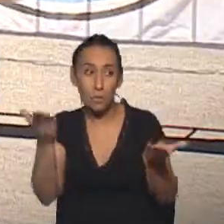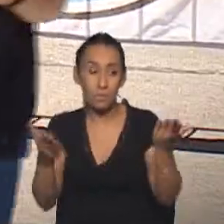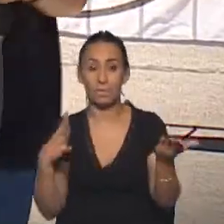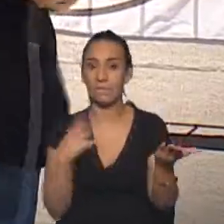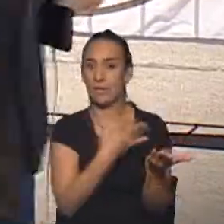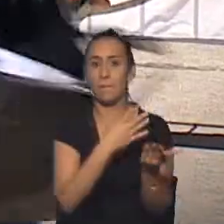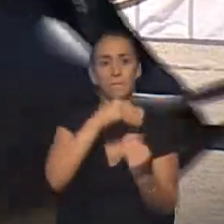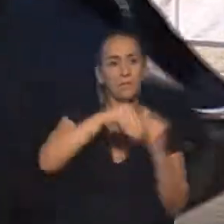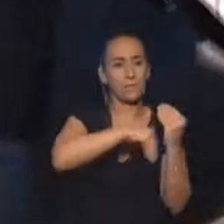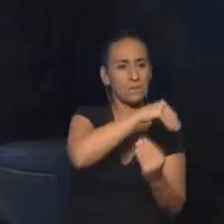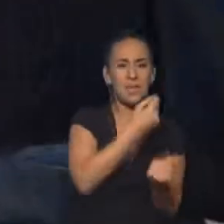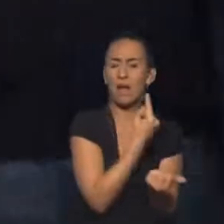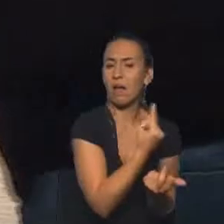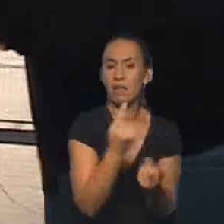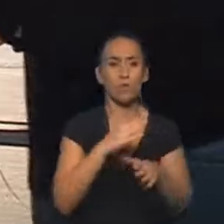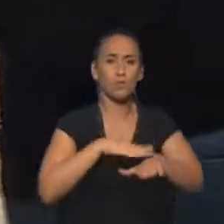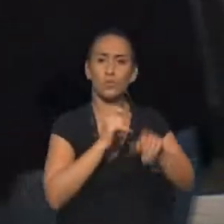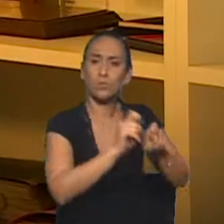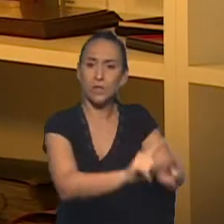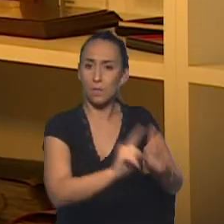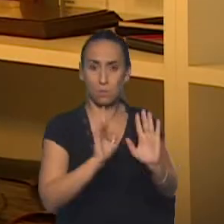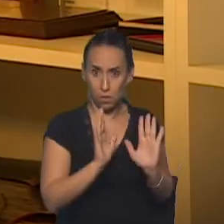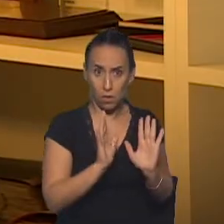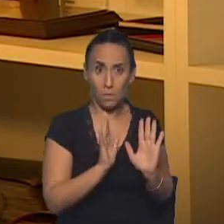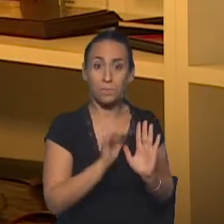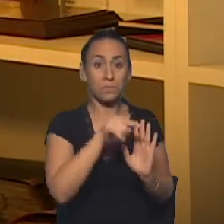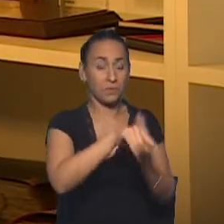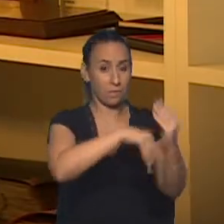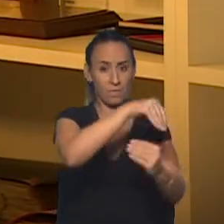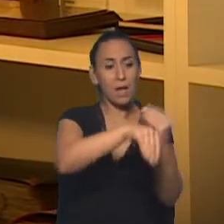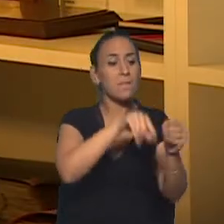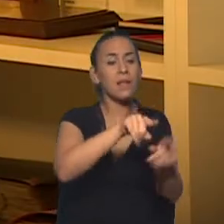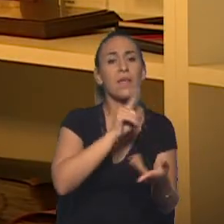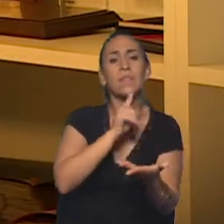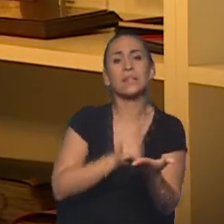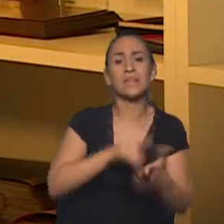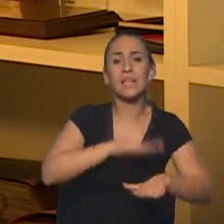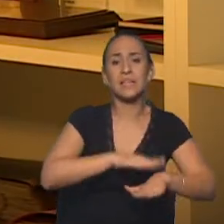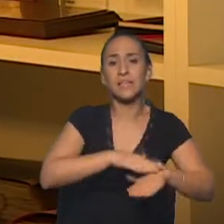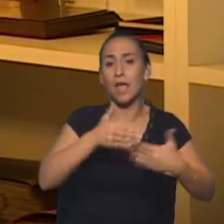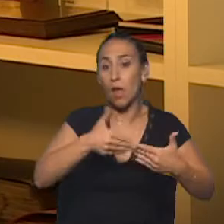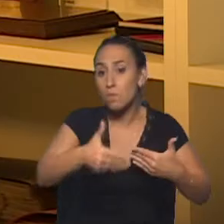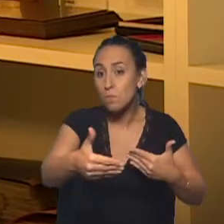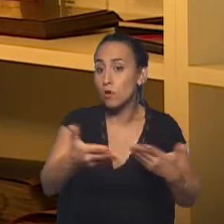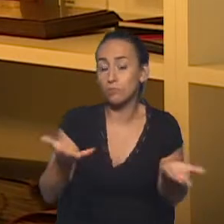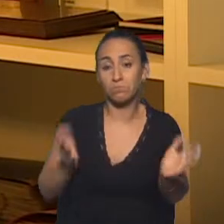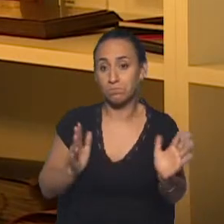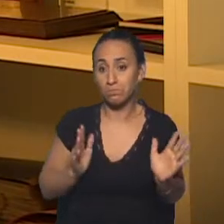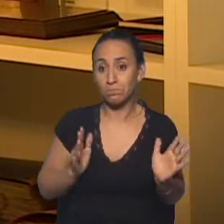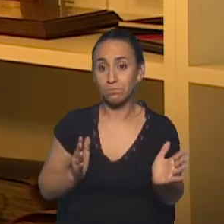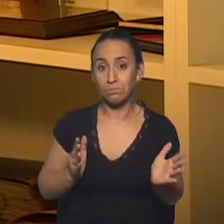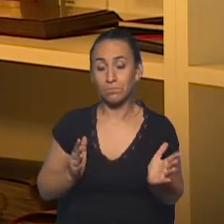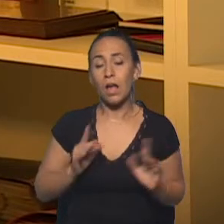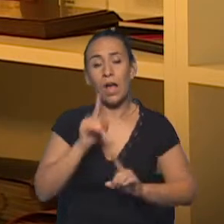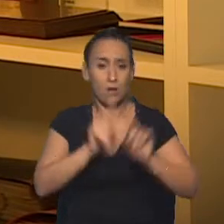Cada familia tiene sus tiempos. Para nosotros el familiar es el que marca el tiempo. en relación a estos temas.